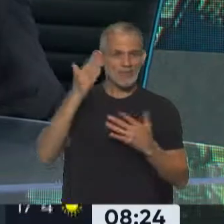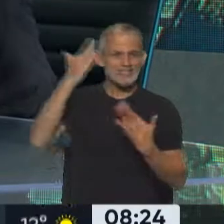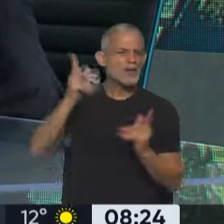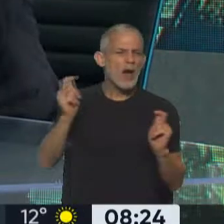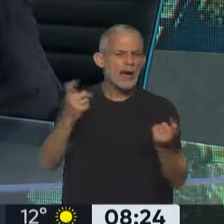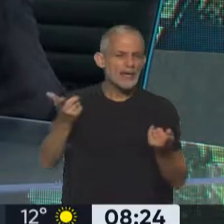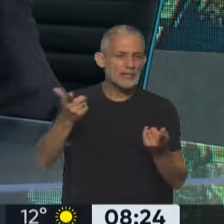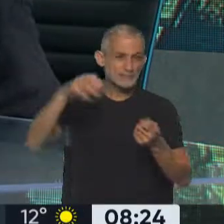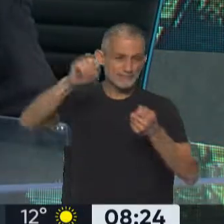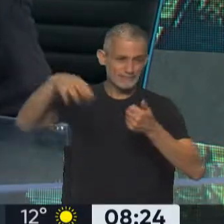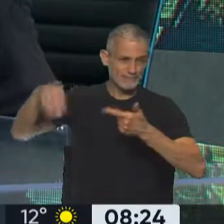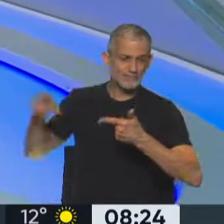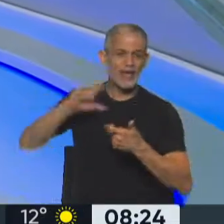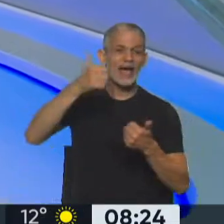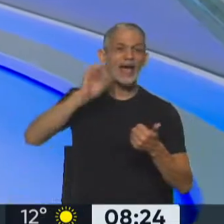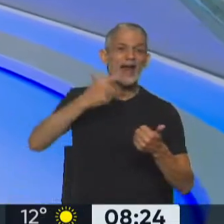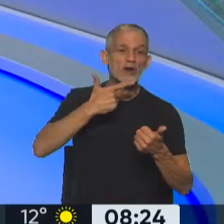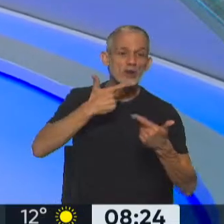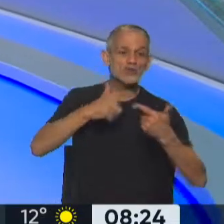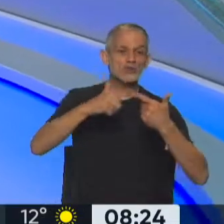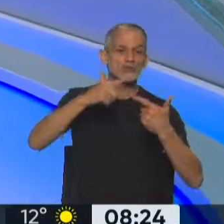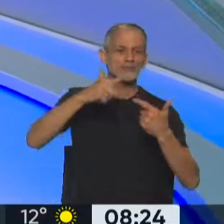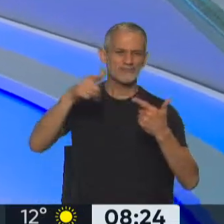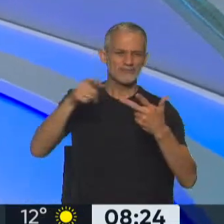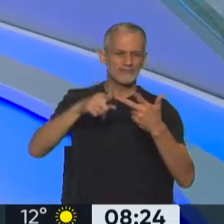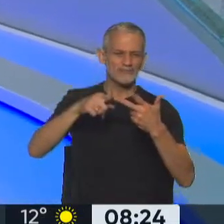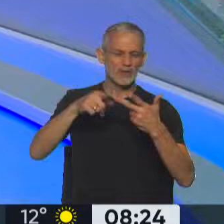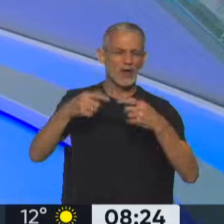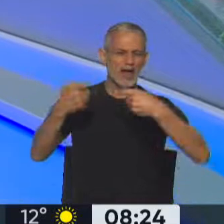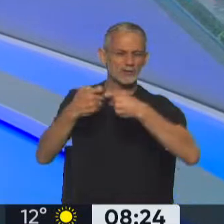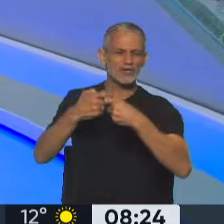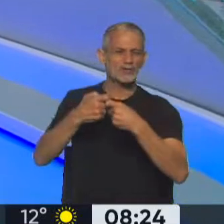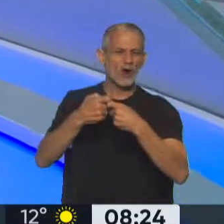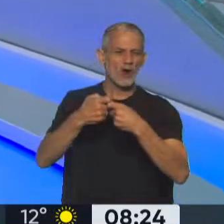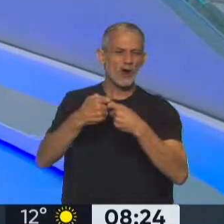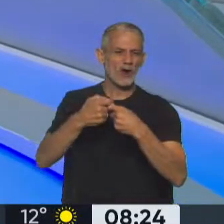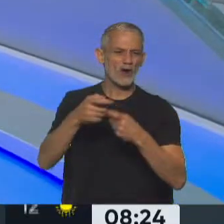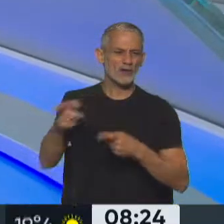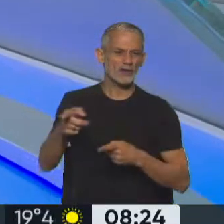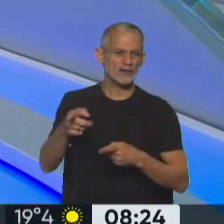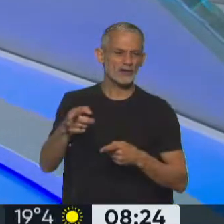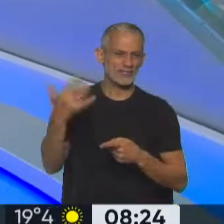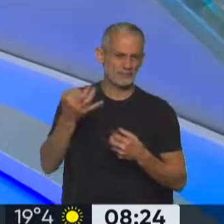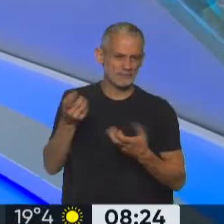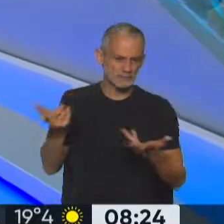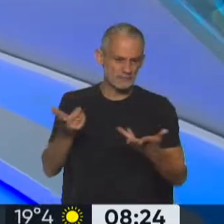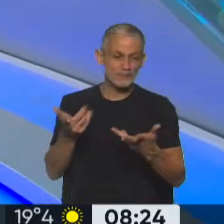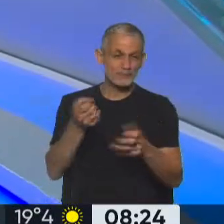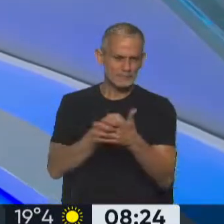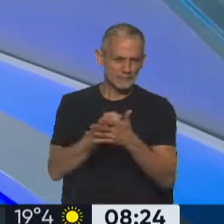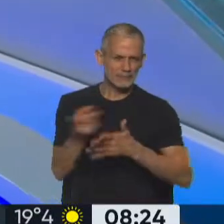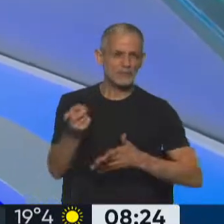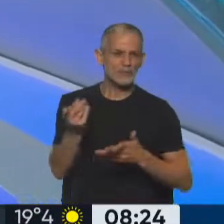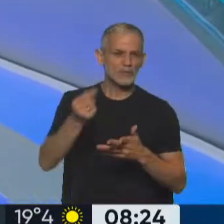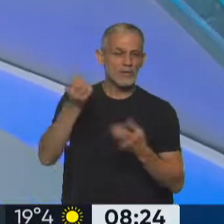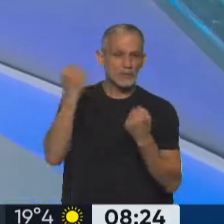esta primera edición de noticias a Carlos ecker y a Diego Molina conduciendo conciencia gracias por venir esto Gracias importante que entera acá porque